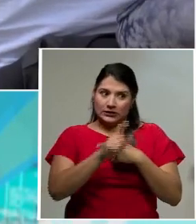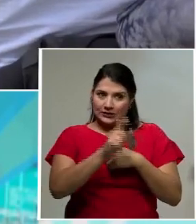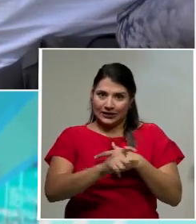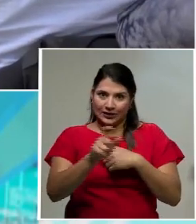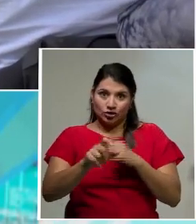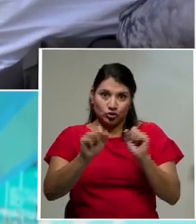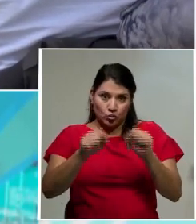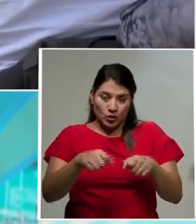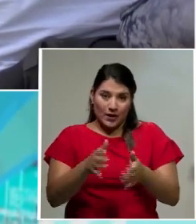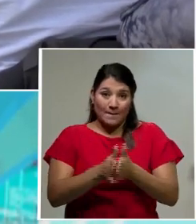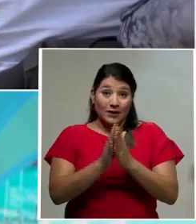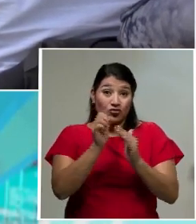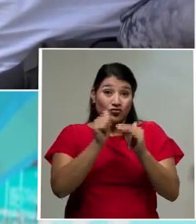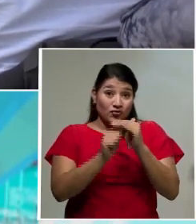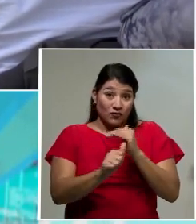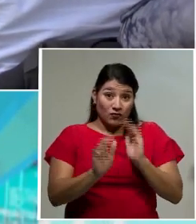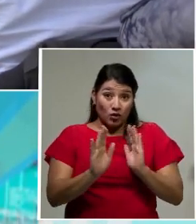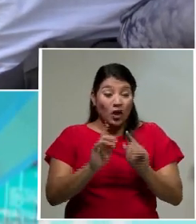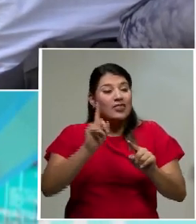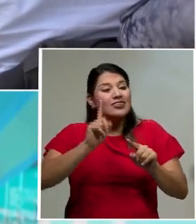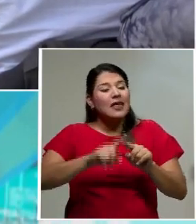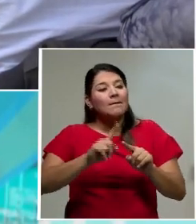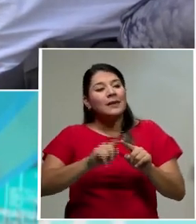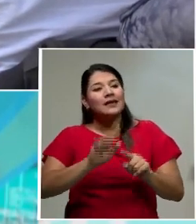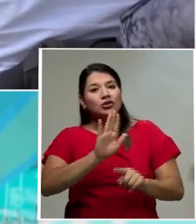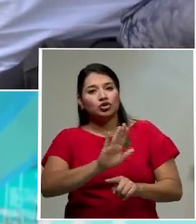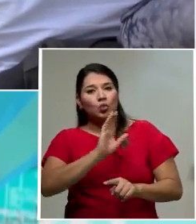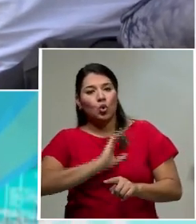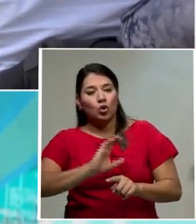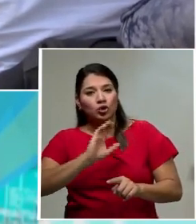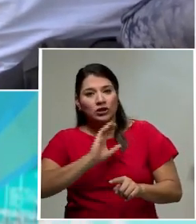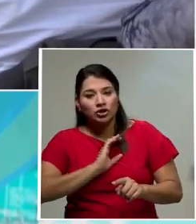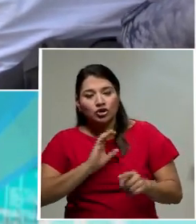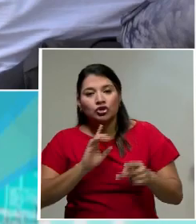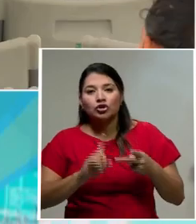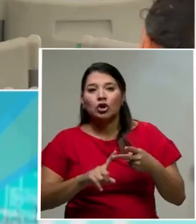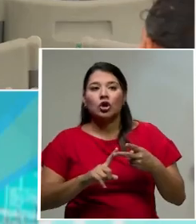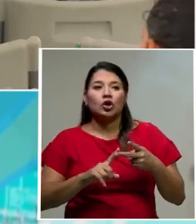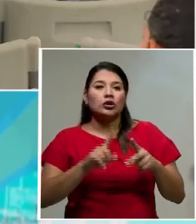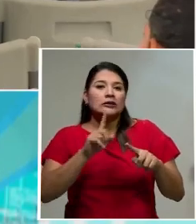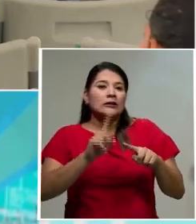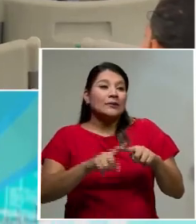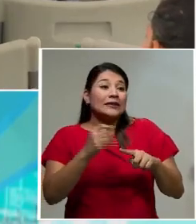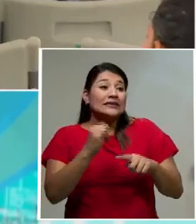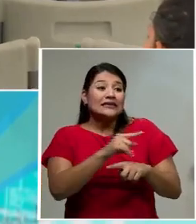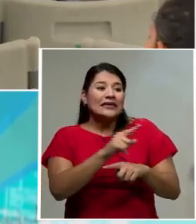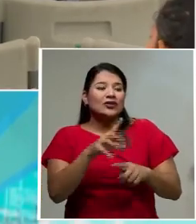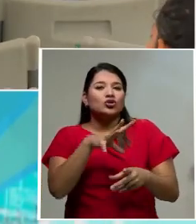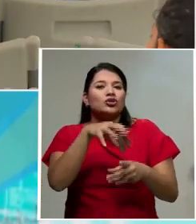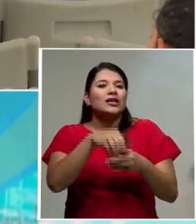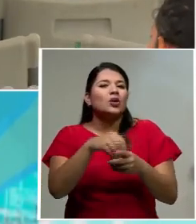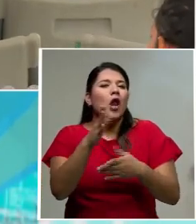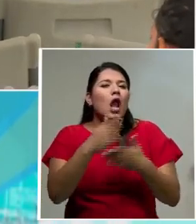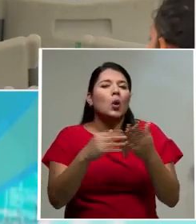de su condición y de los elementos de persecución que tengan, ya sea que pertenecen a un grupo determinado o que tienen